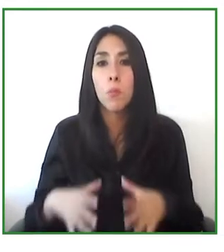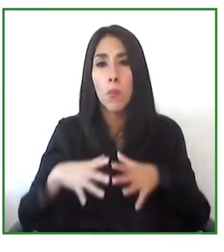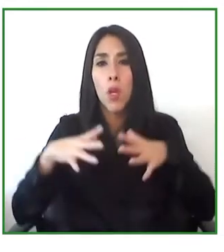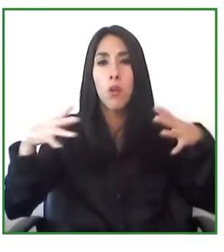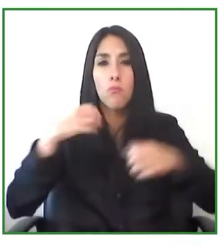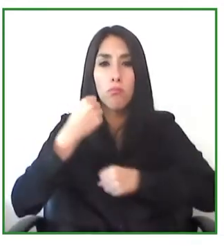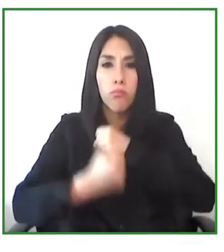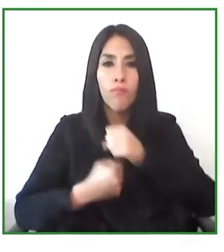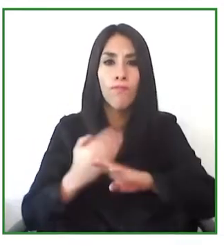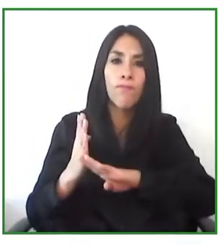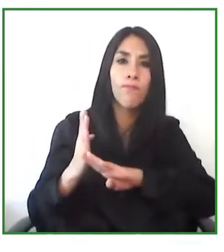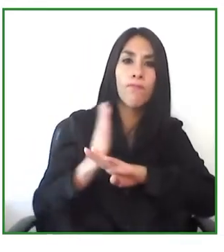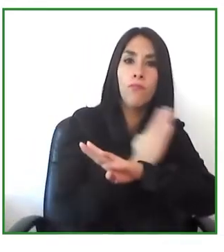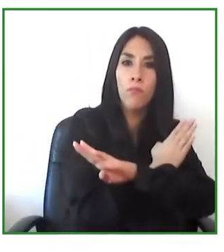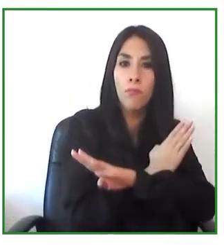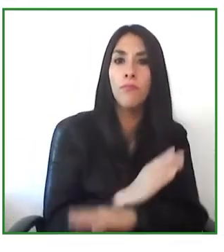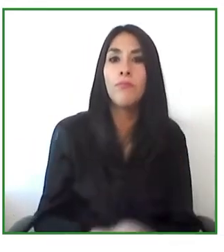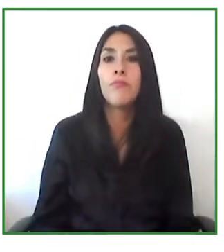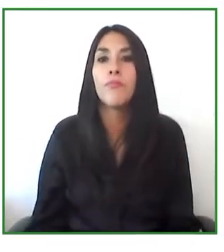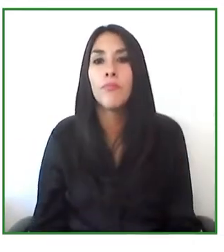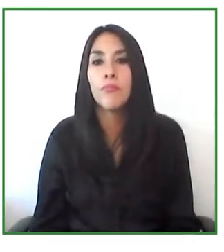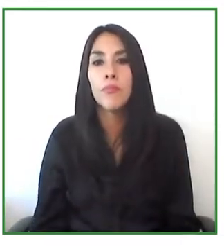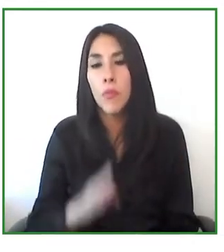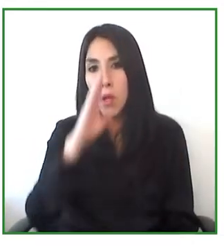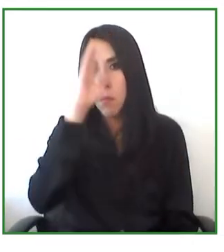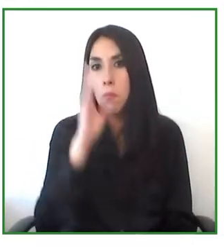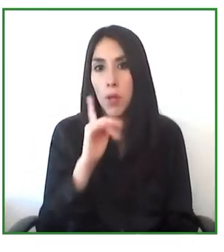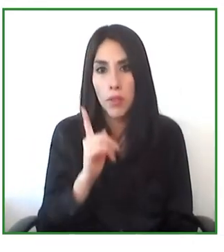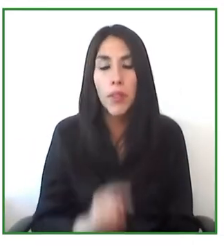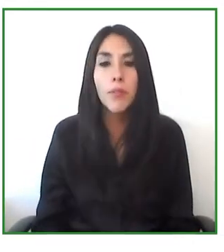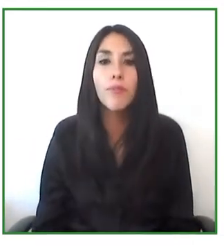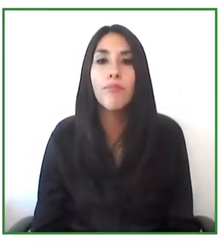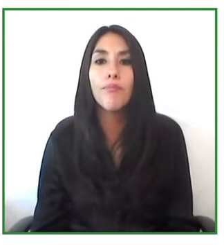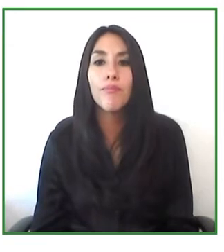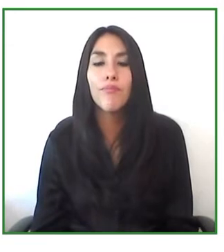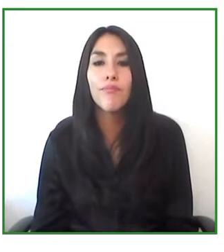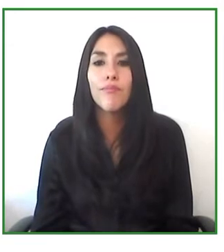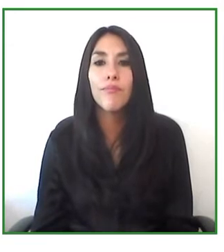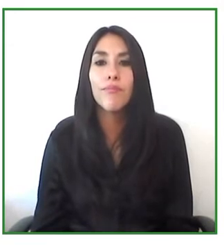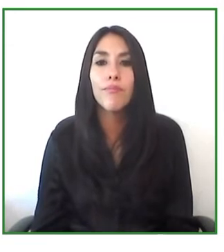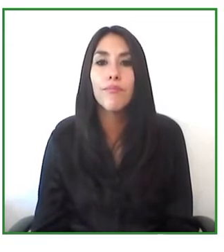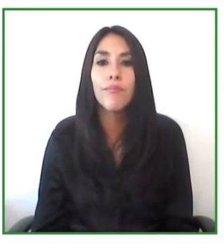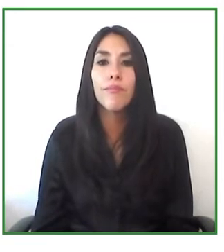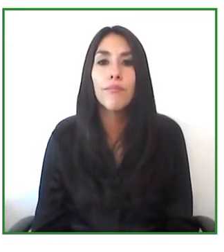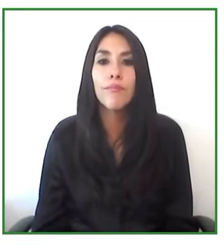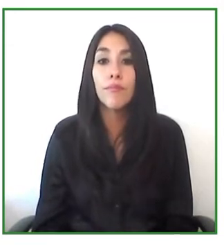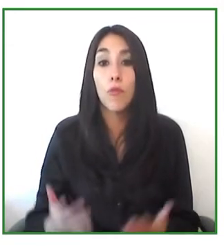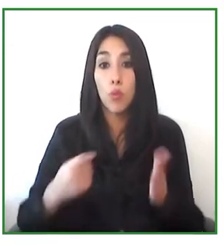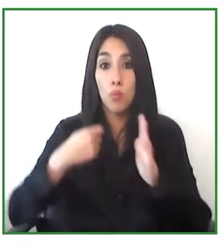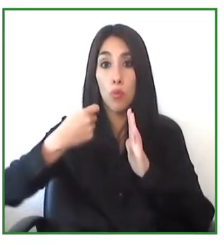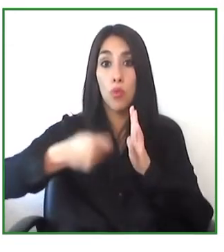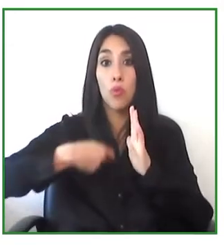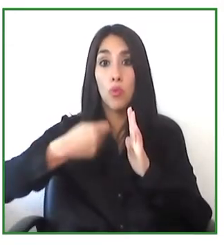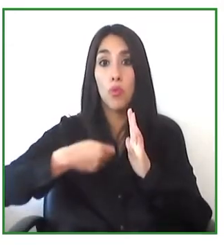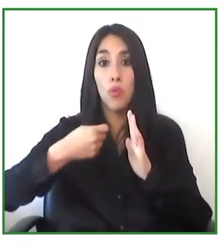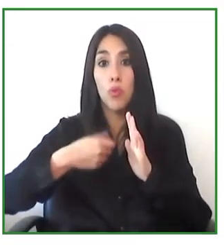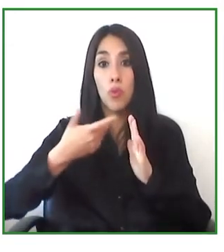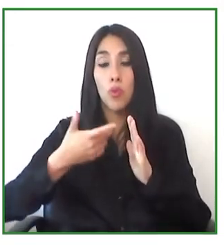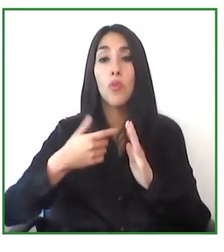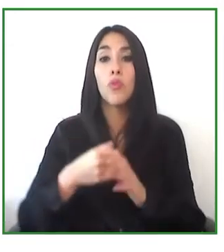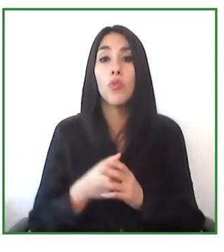por un proyecto de Zero Project y también de ICT.